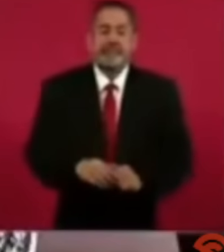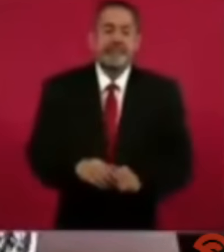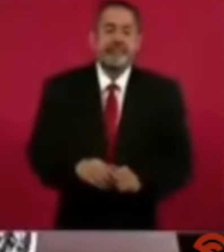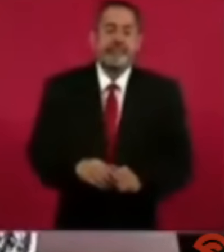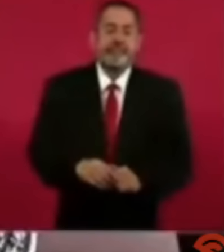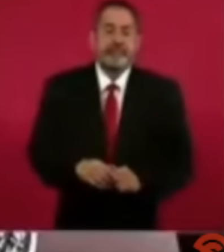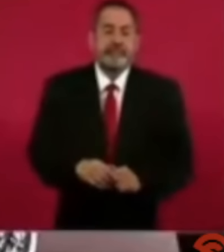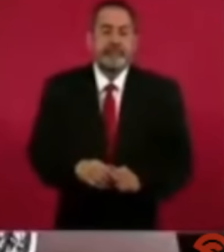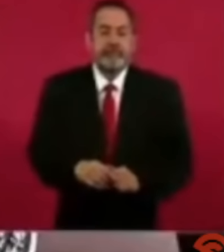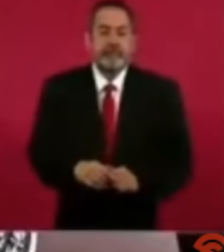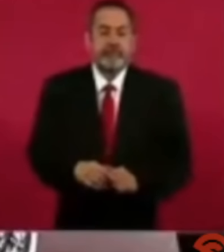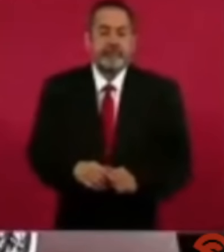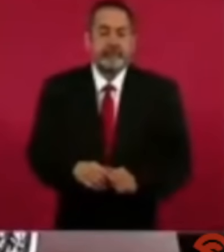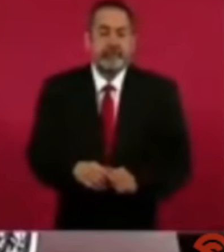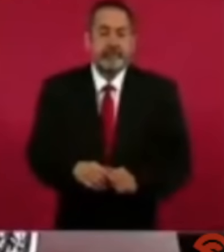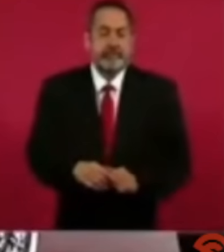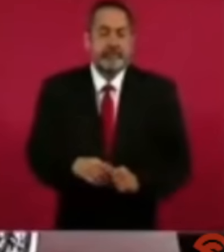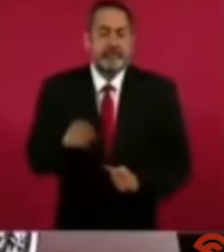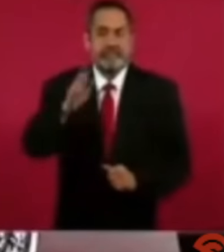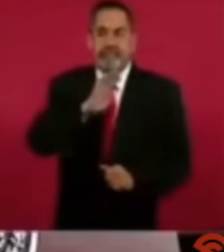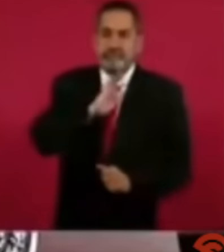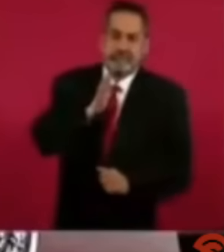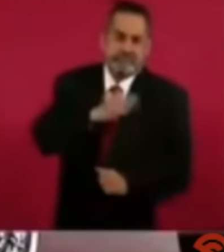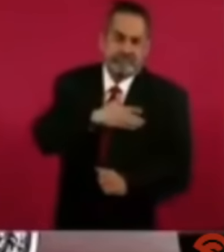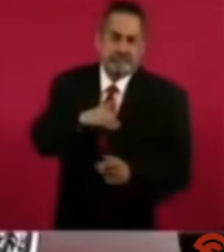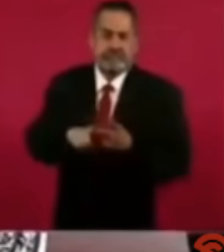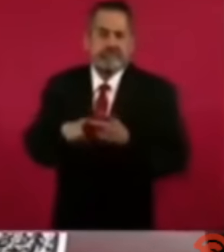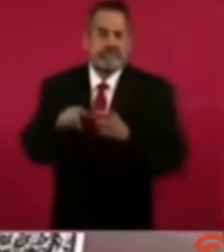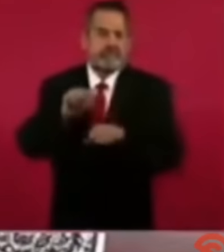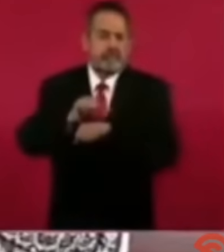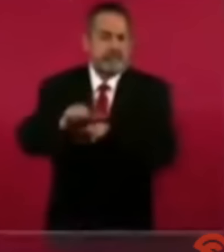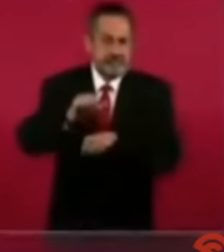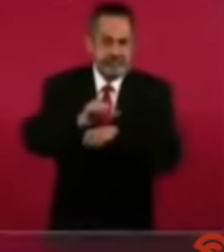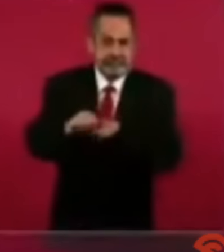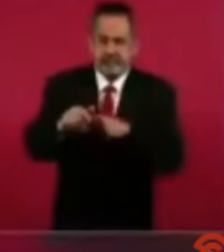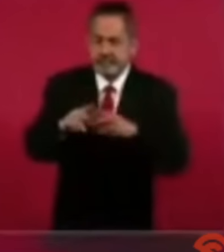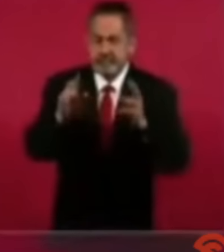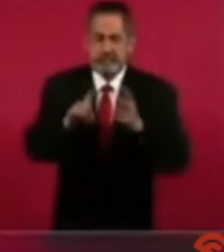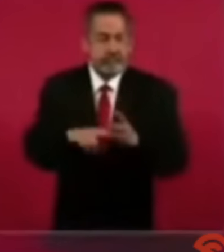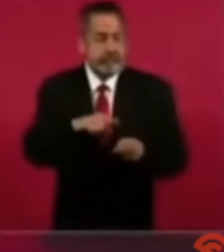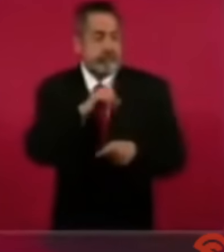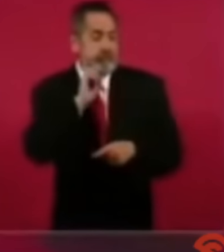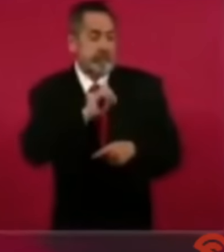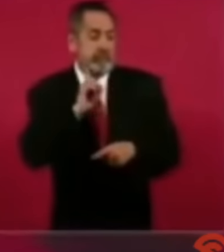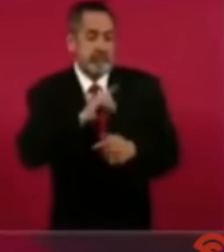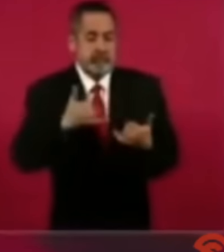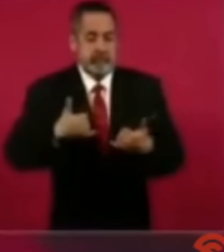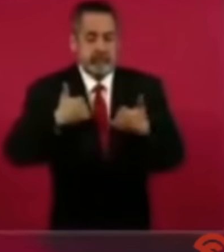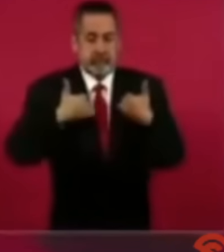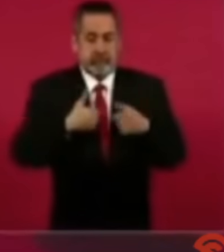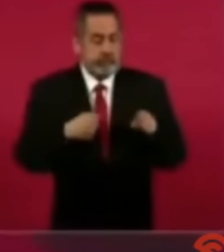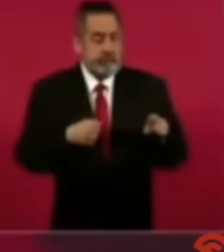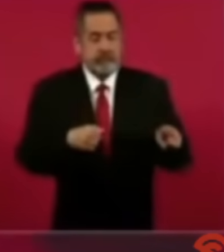en España, en Argentina, y esta joven